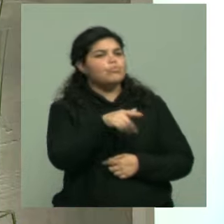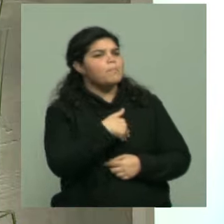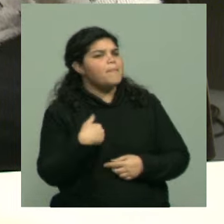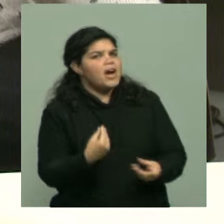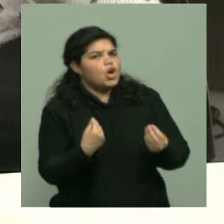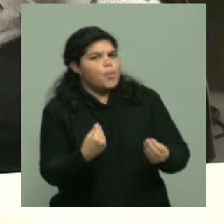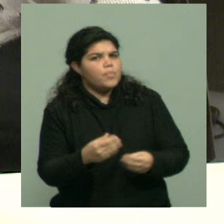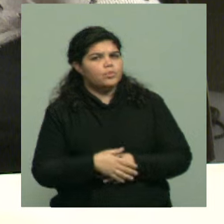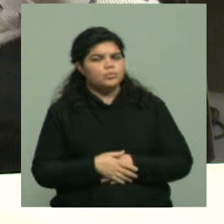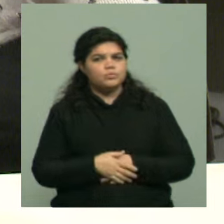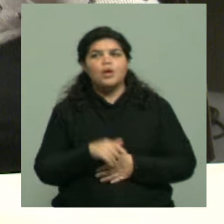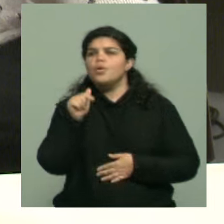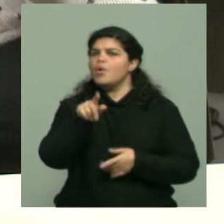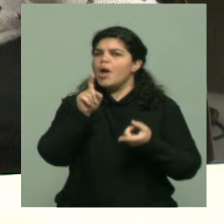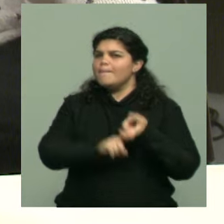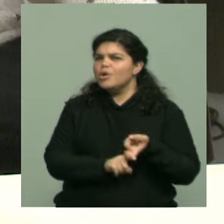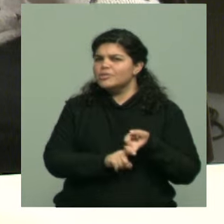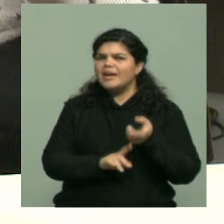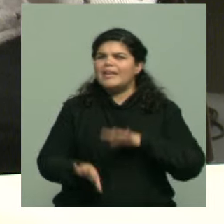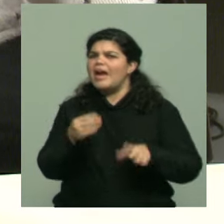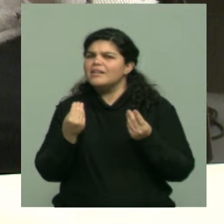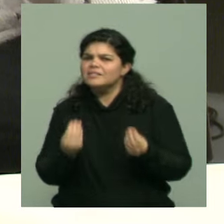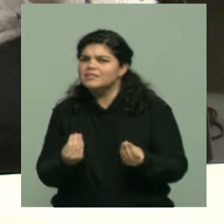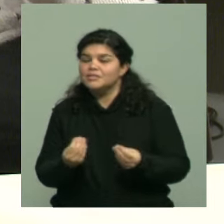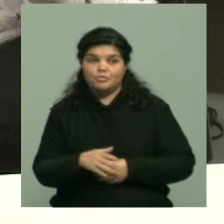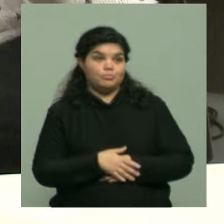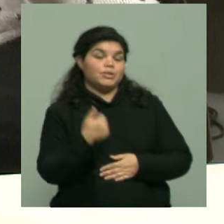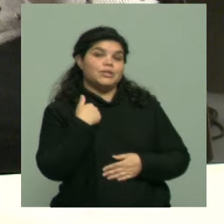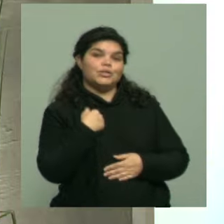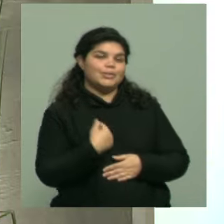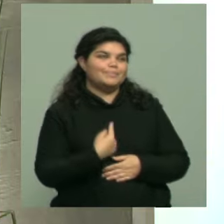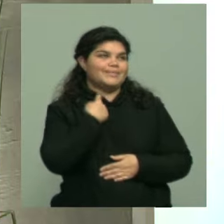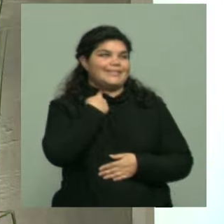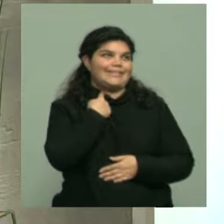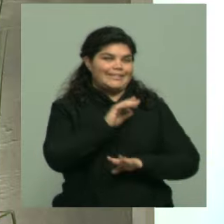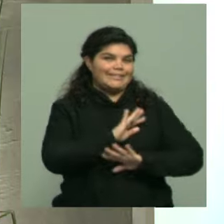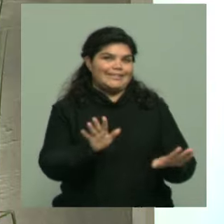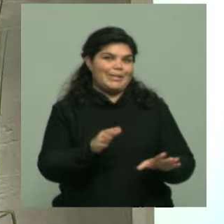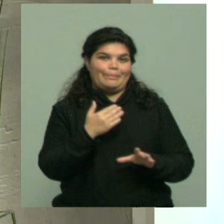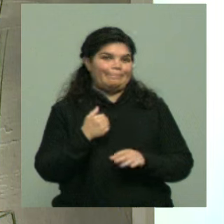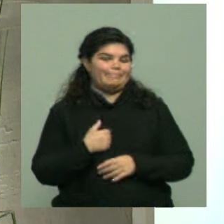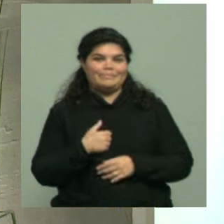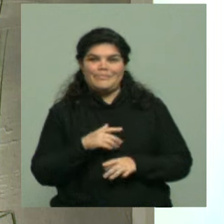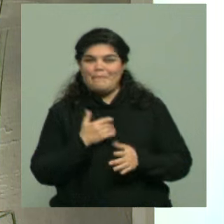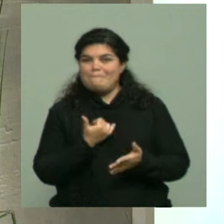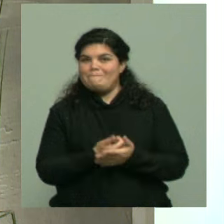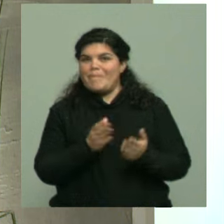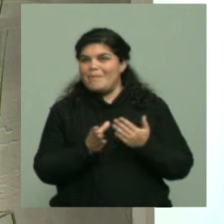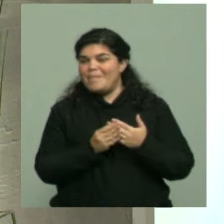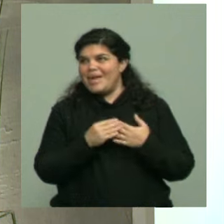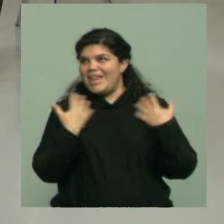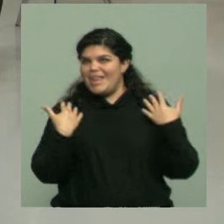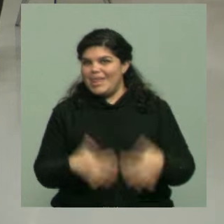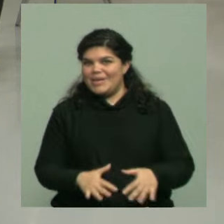era? ¿La esposa? ¿Y qué hacías? ¿Qué pasaba? Y yo me mandé una macana. ¿Y qué pasó?